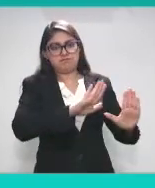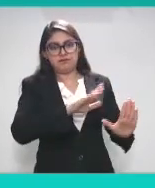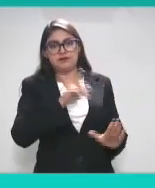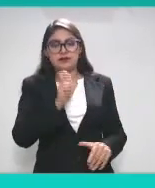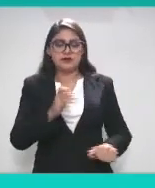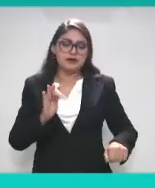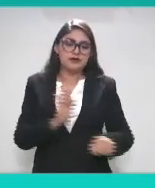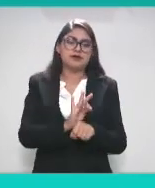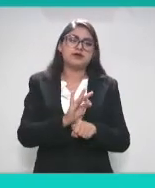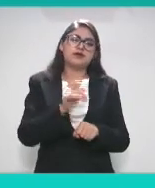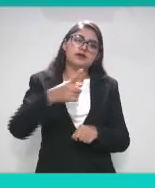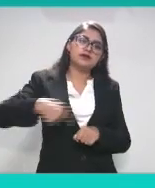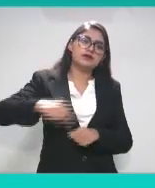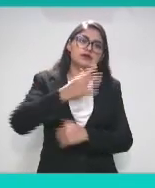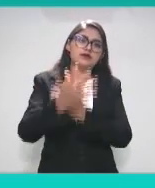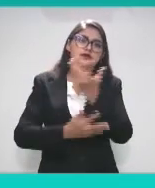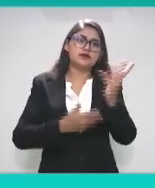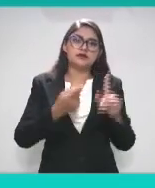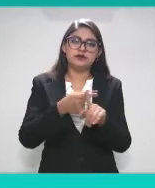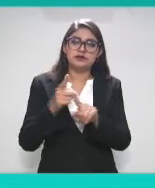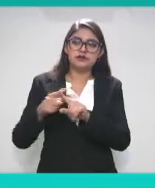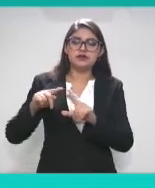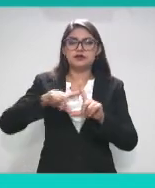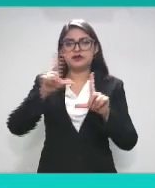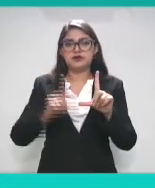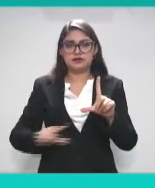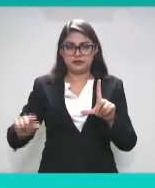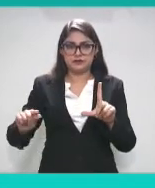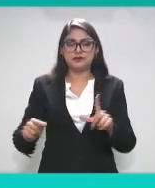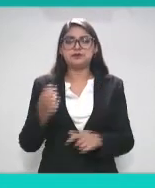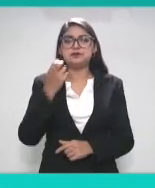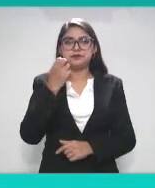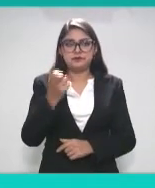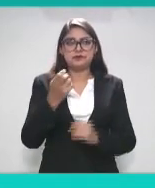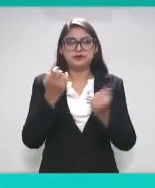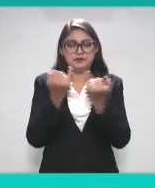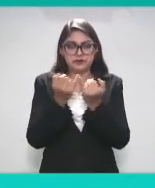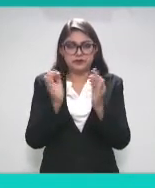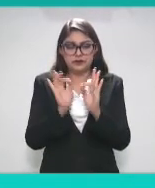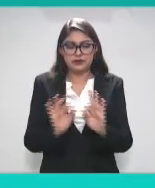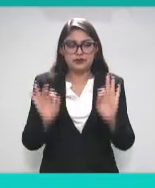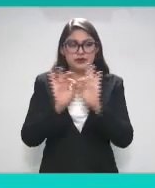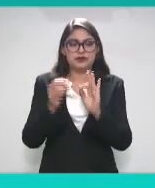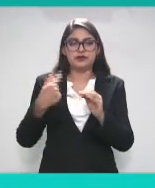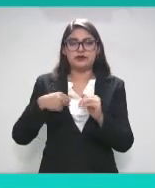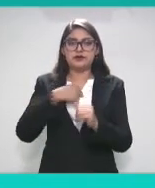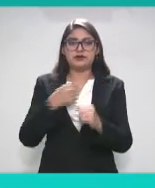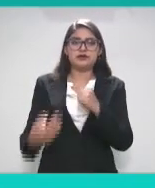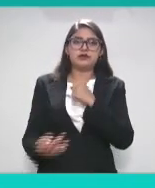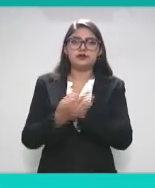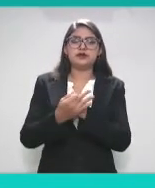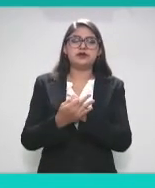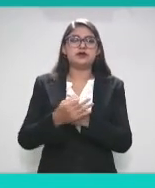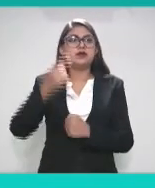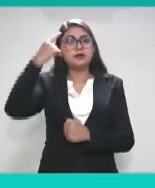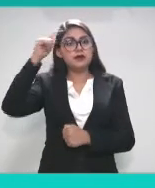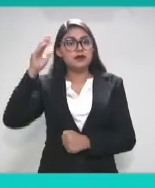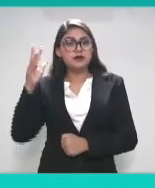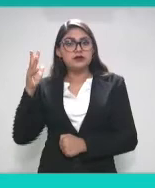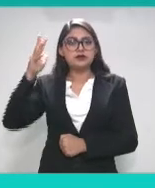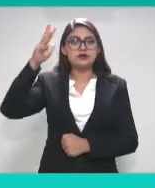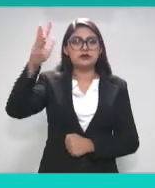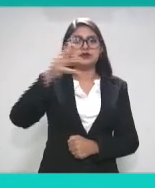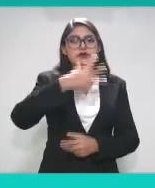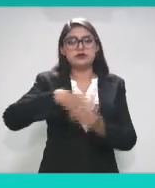la protección de los recursos naturales del país lo cual a su vez nos acerca como sociedad a un futuro